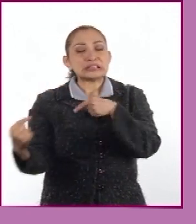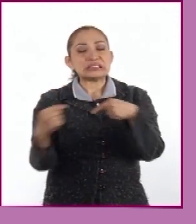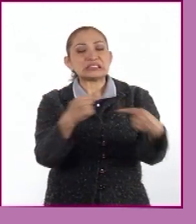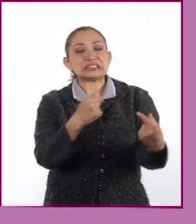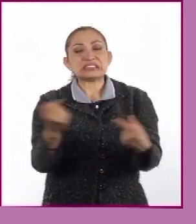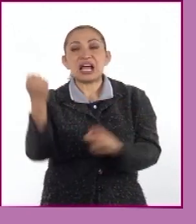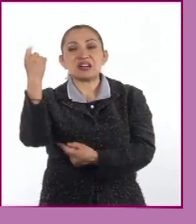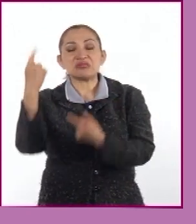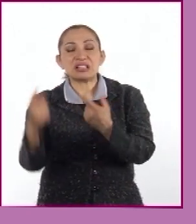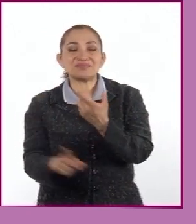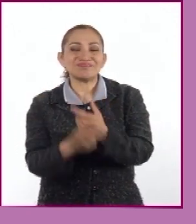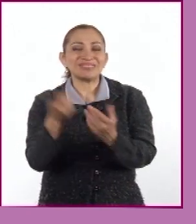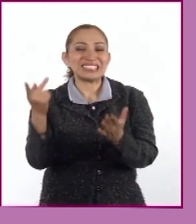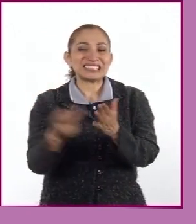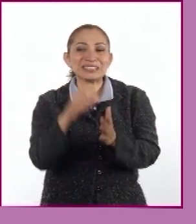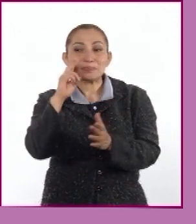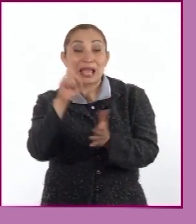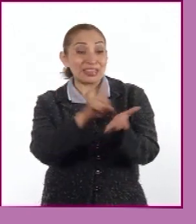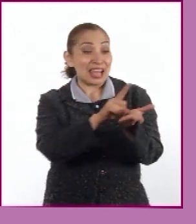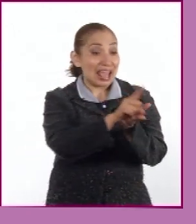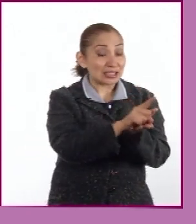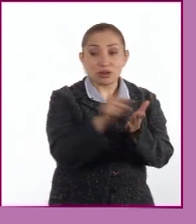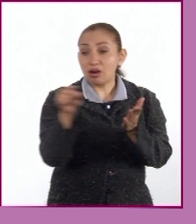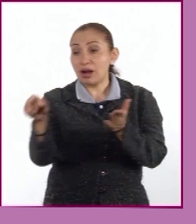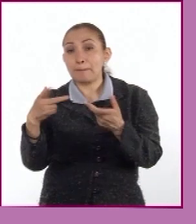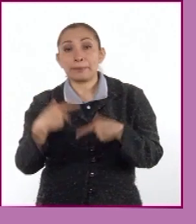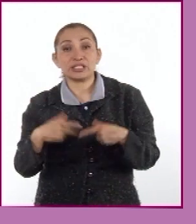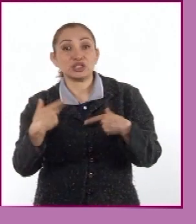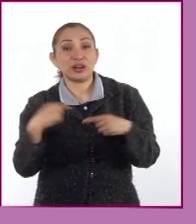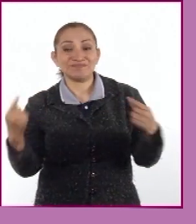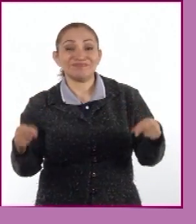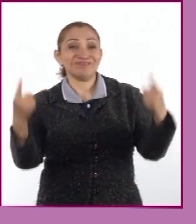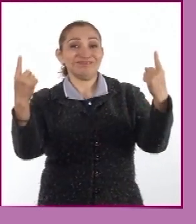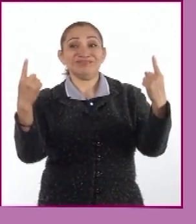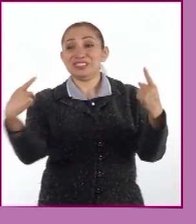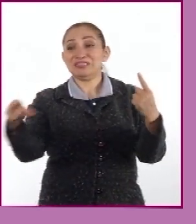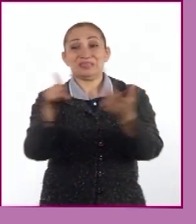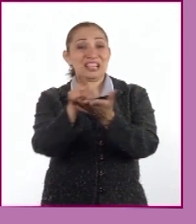en aquellos casos en que se enfrenta el derecho de una persona con la de otra.